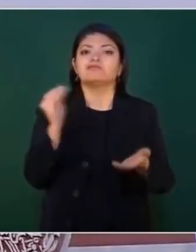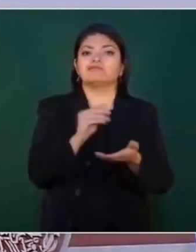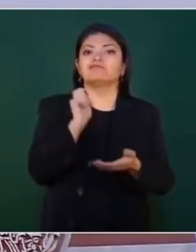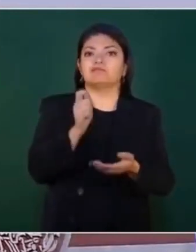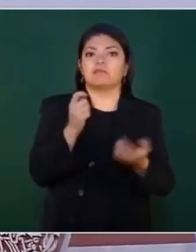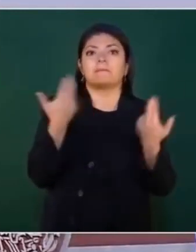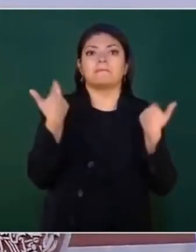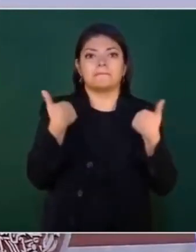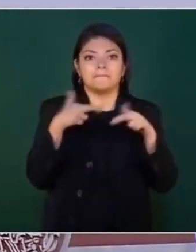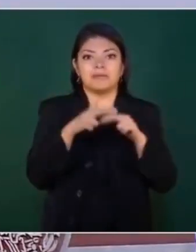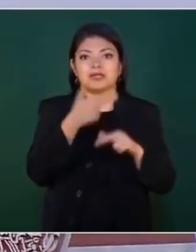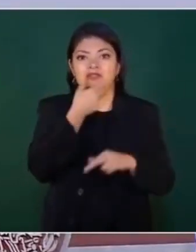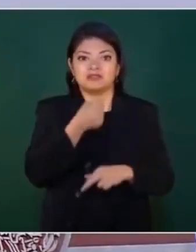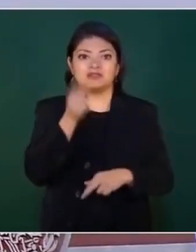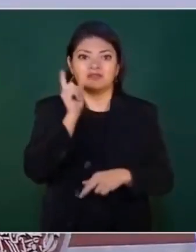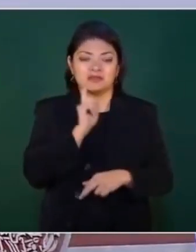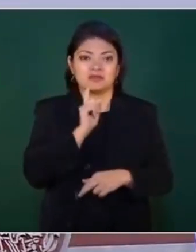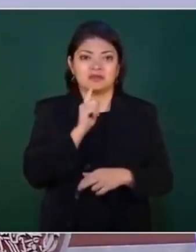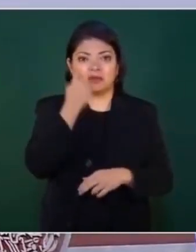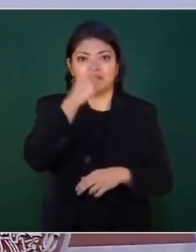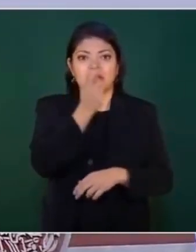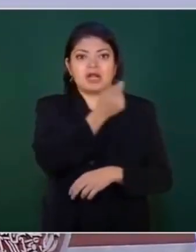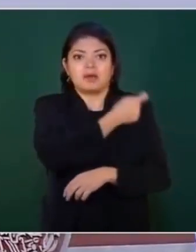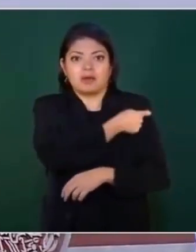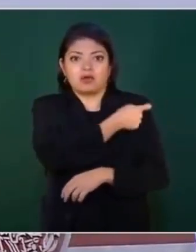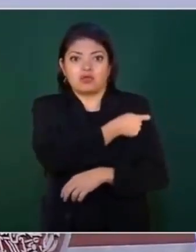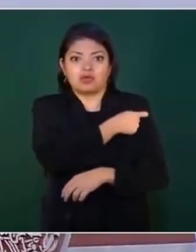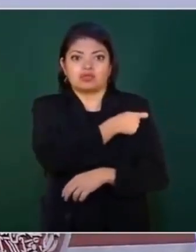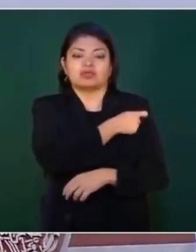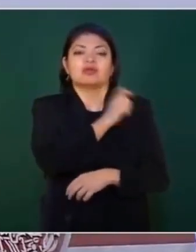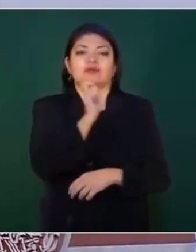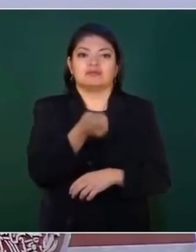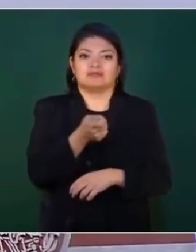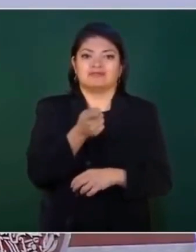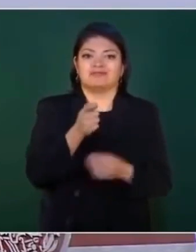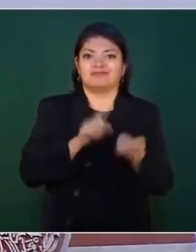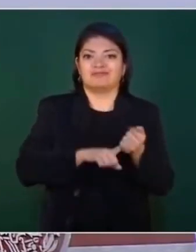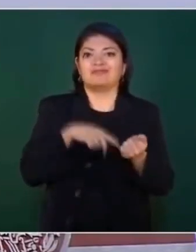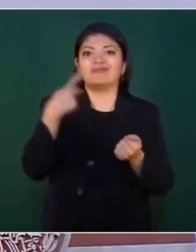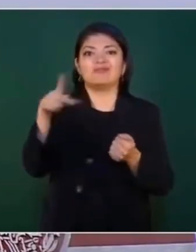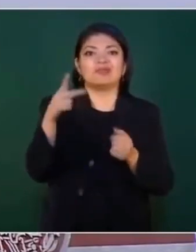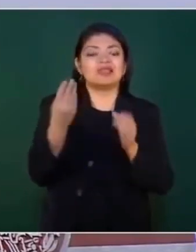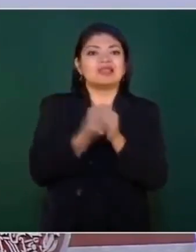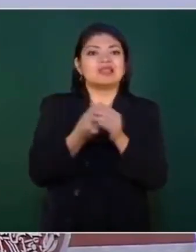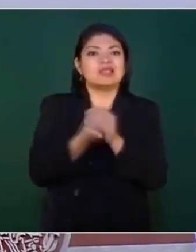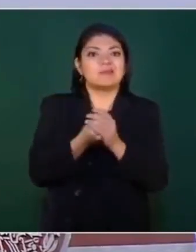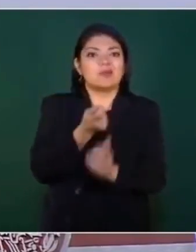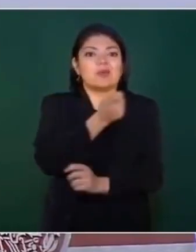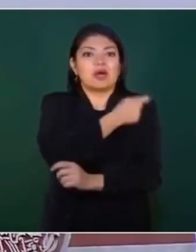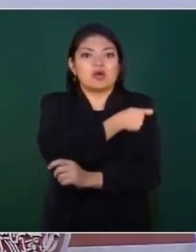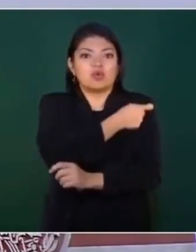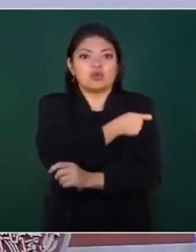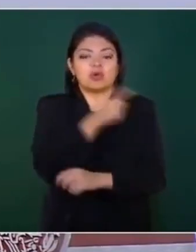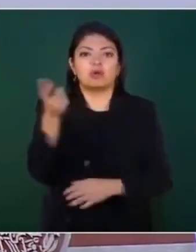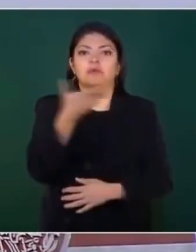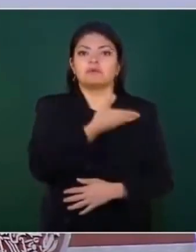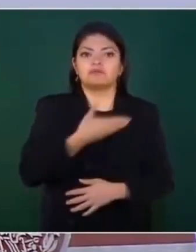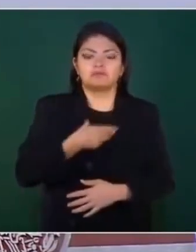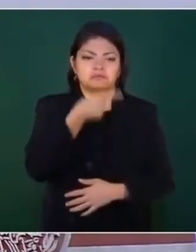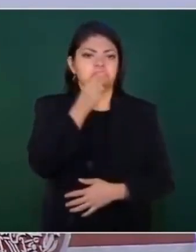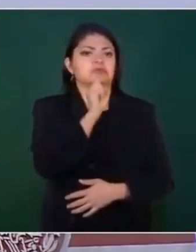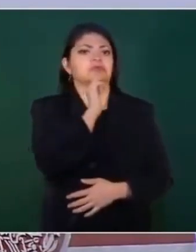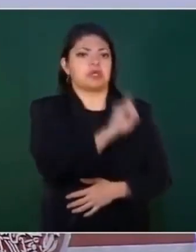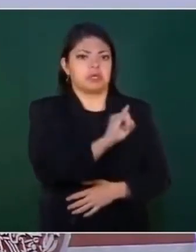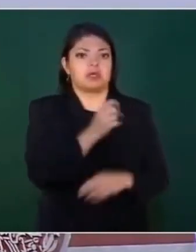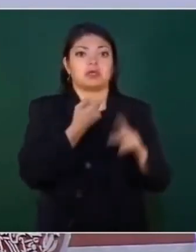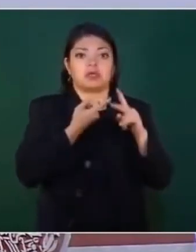maestras y maestros en la vacunación, el refuerzo de la vacunación por el tipo de vacuna que ellos recibieron. La respuesta del presidente fue positiva